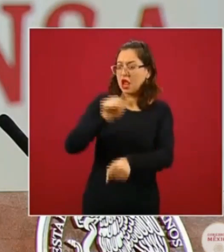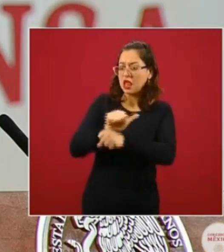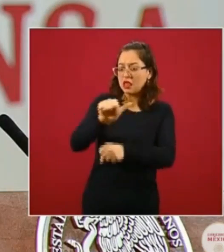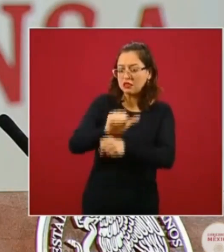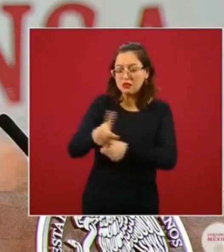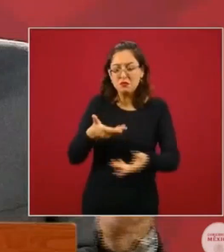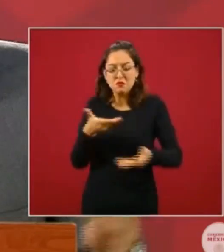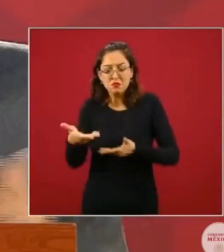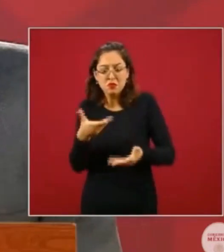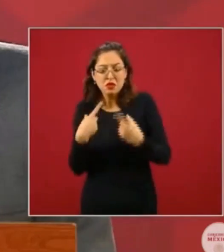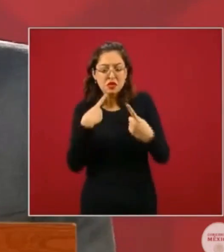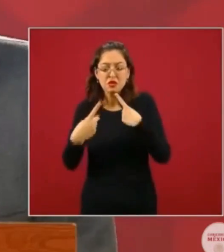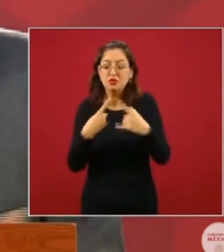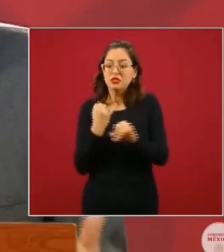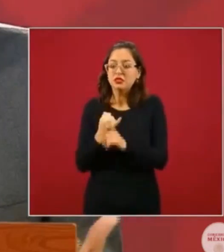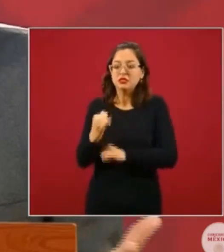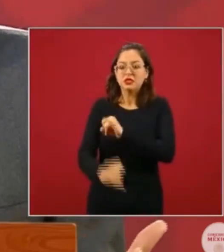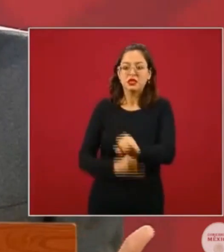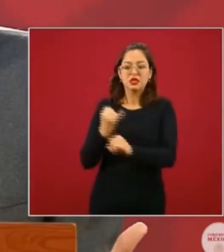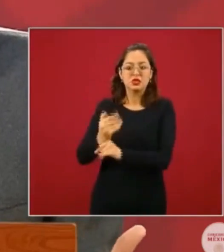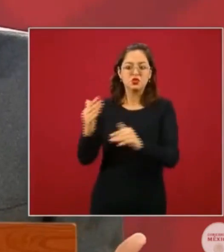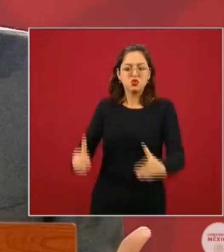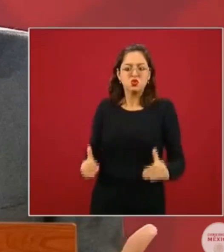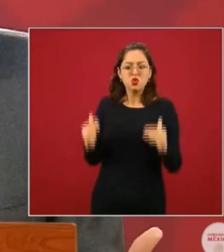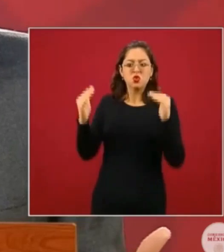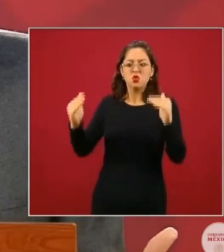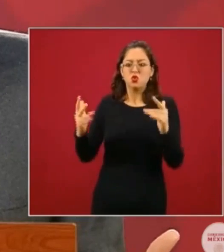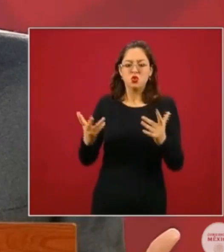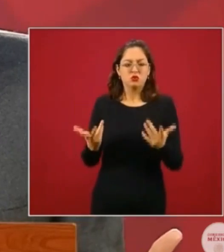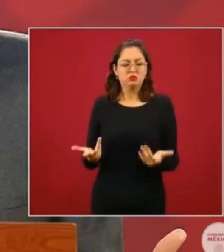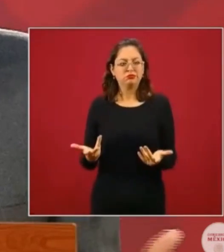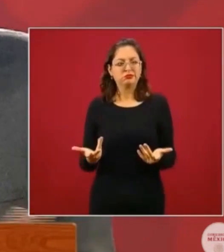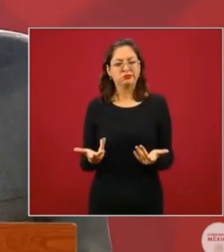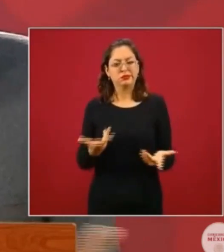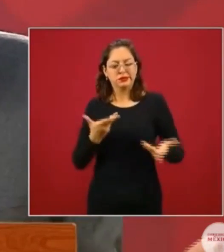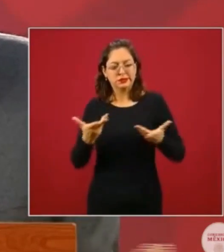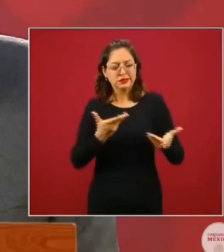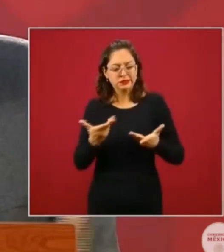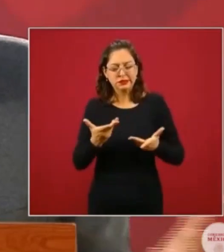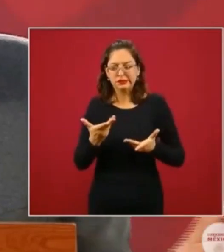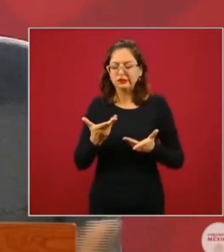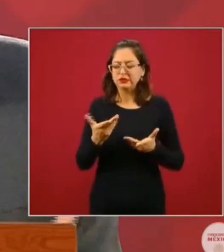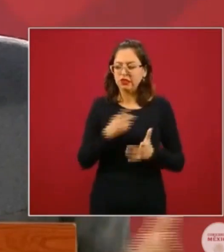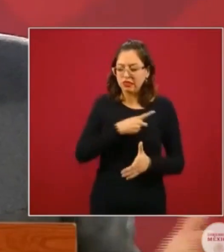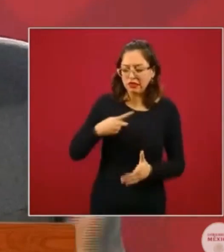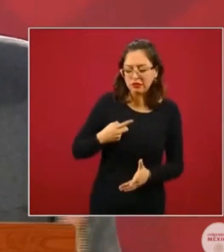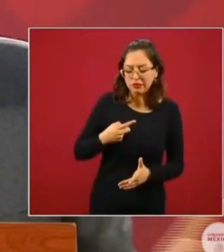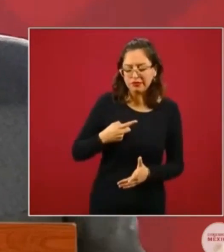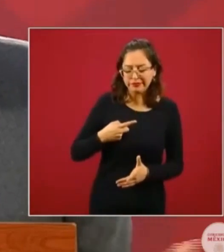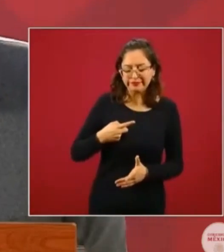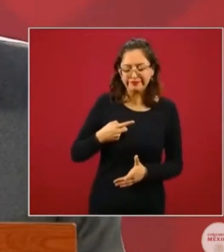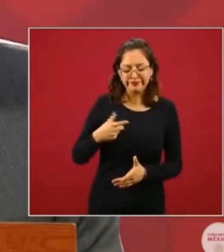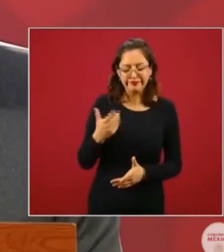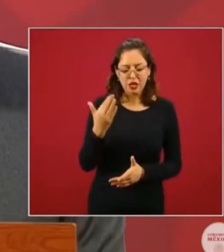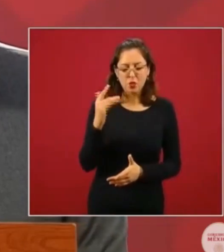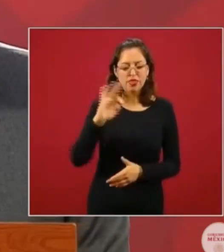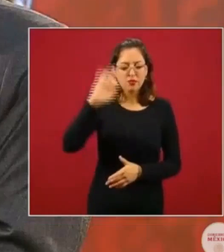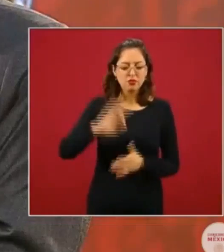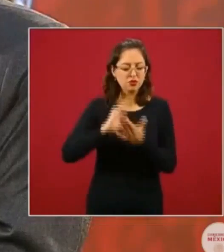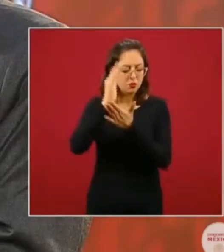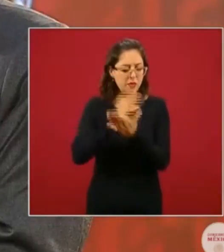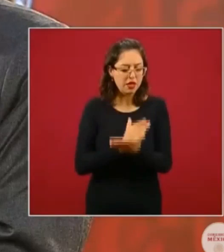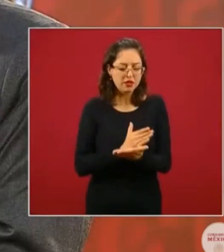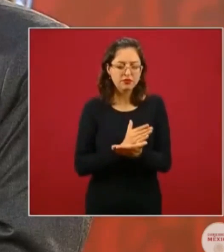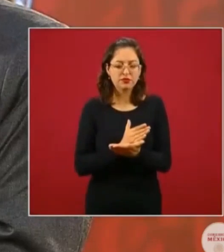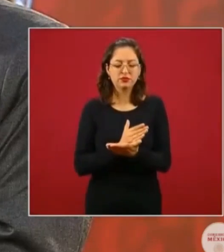A nivel internacional, imagínense lo que es que se le quite la mitad de la deuda argentina.